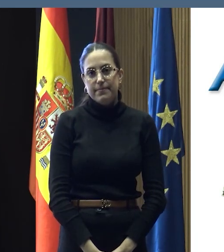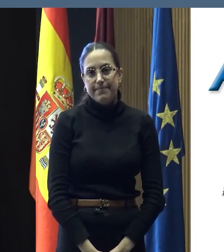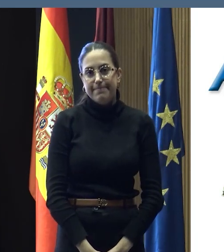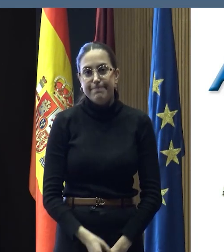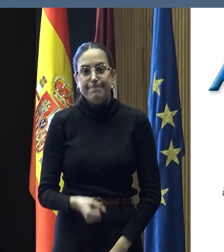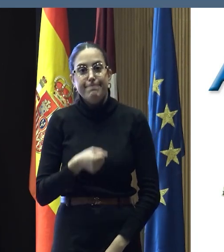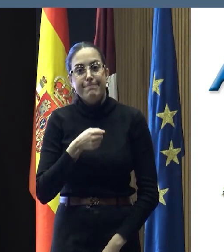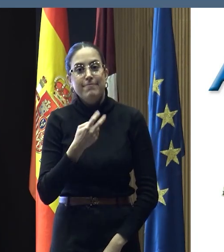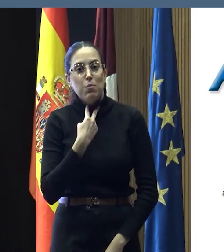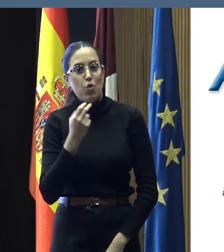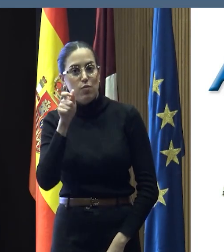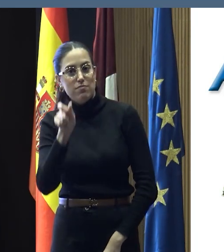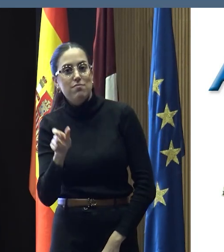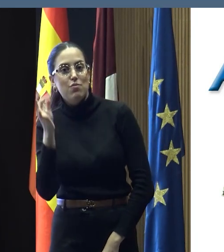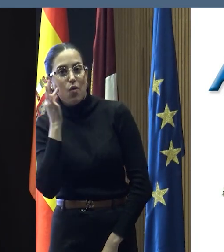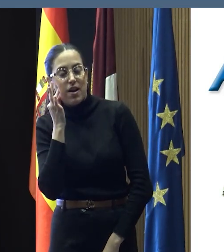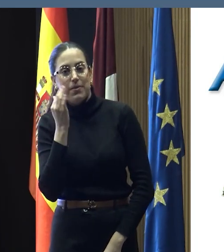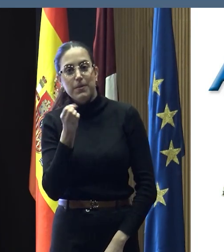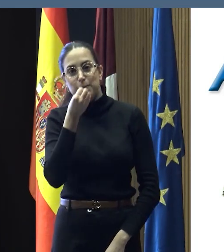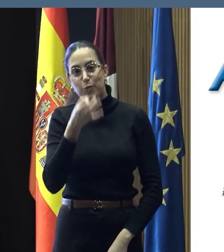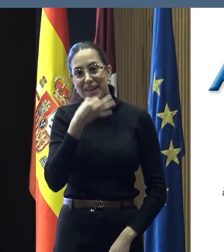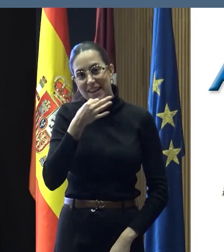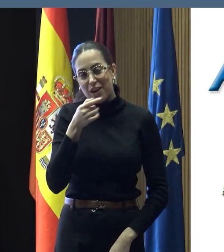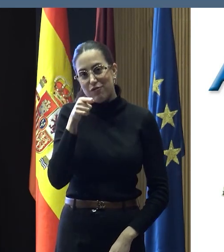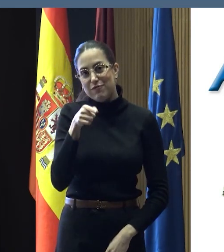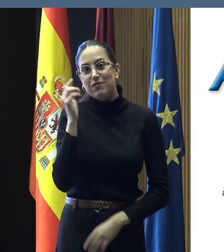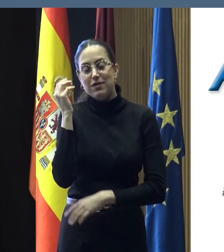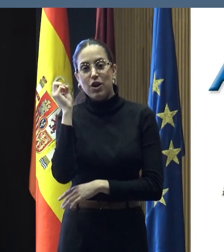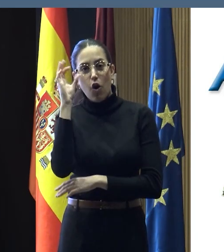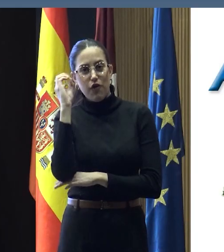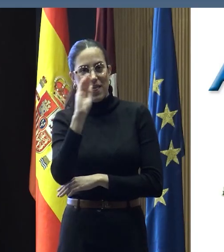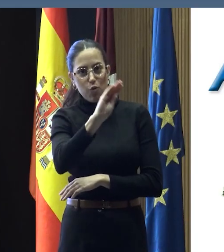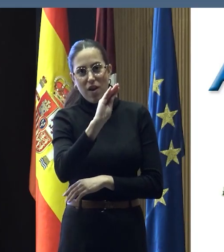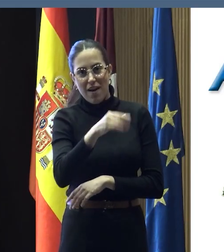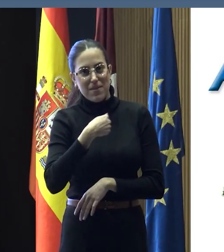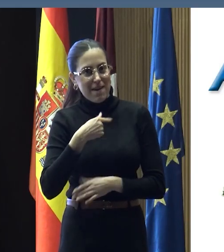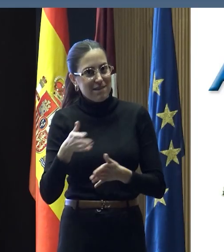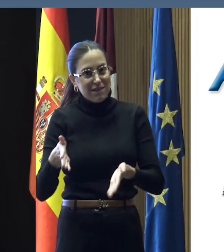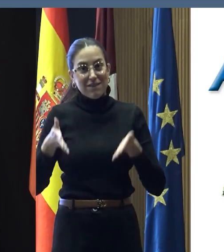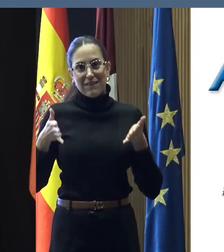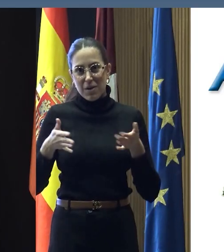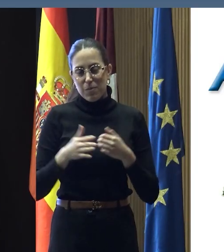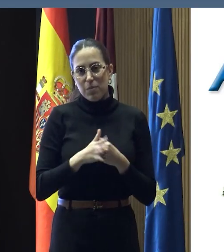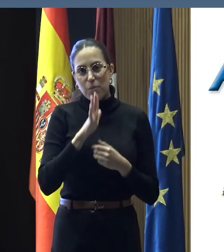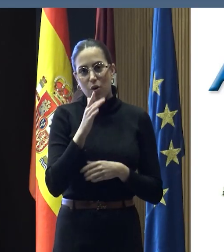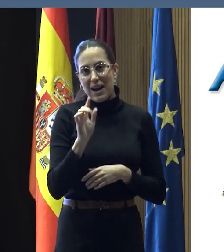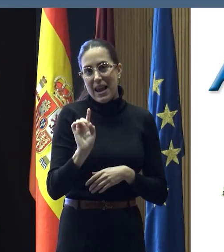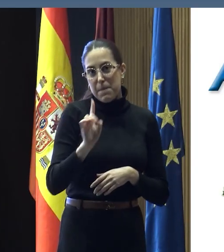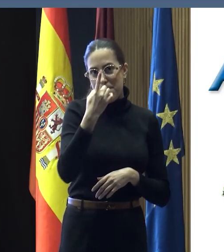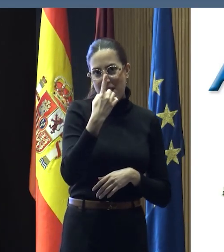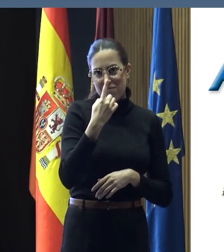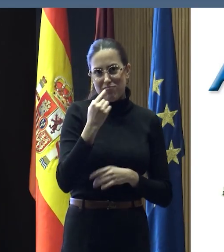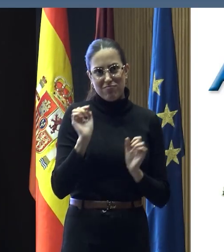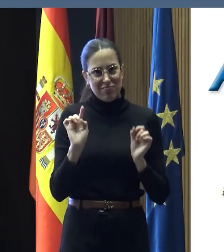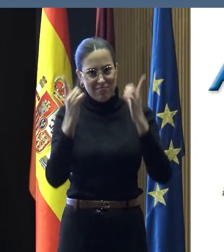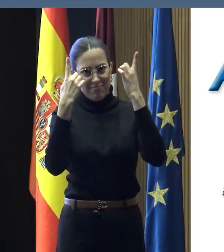Hola, buenas tardes. Hola. Bueno, me ha encantado tu conferencia porque es la primera conferencia que oigo en este sentido y sí.